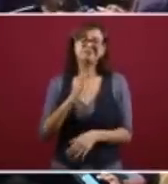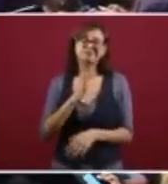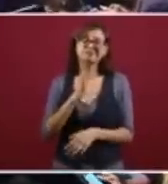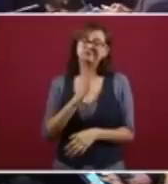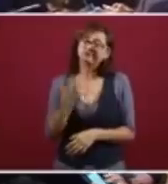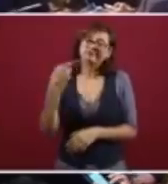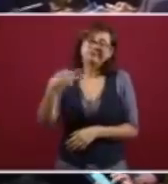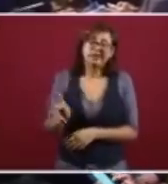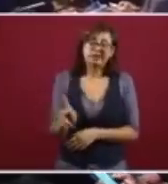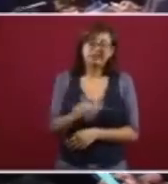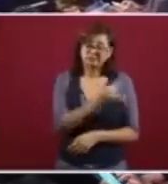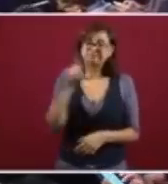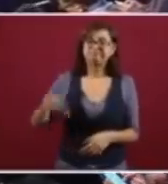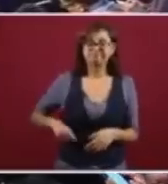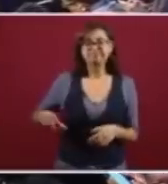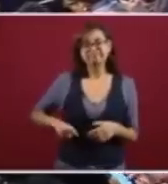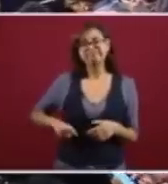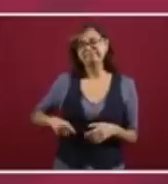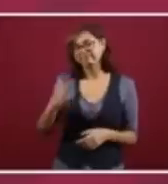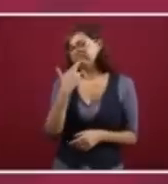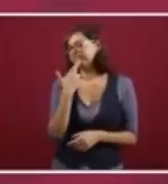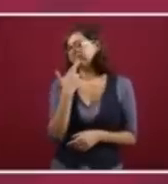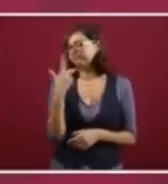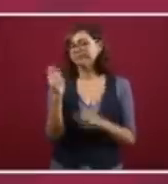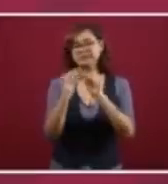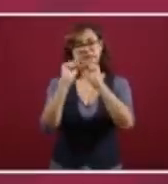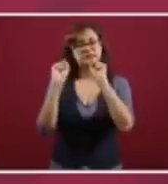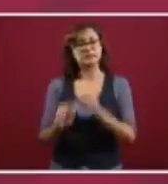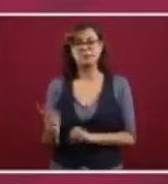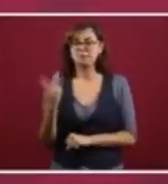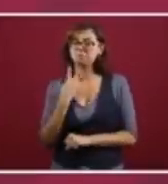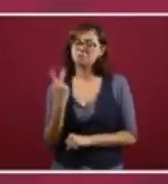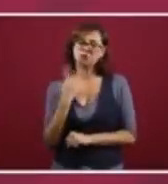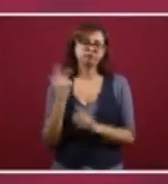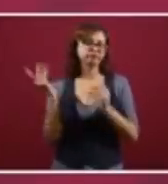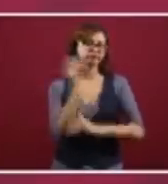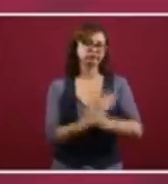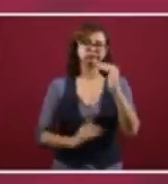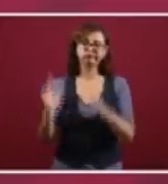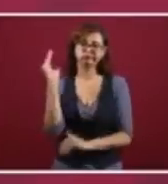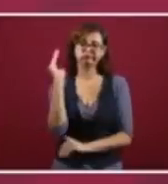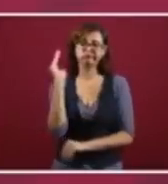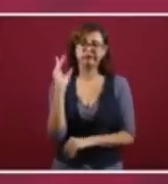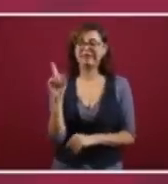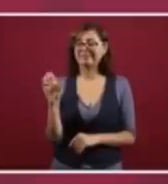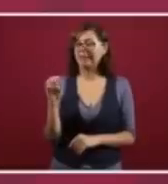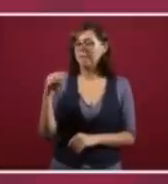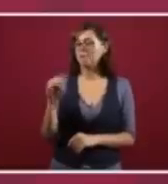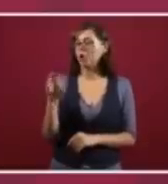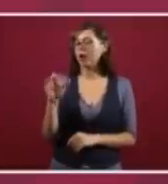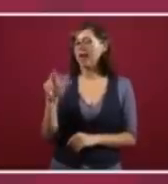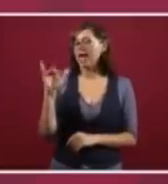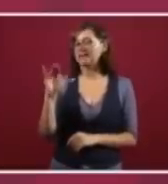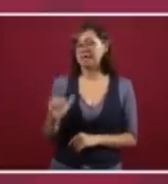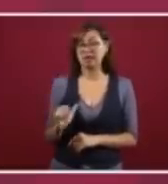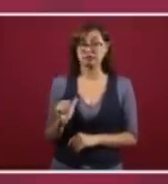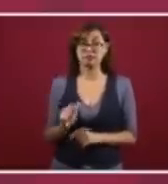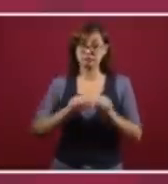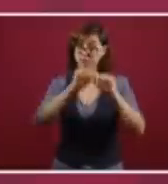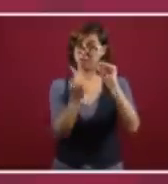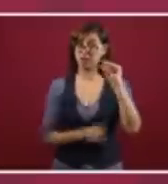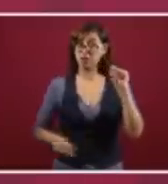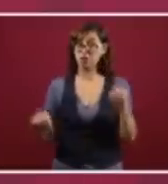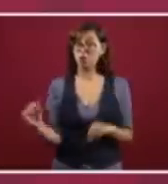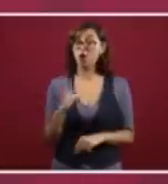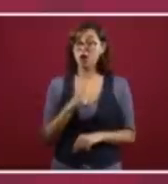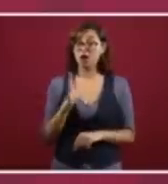mejor forma de gobierno, el mejor sistema político, el sistema democrático, que es el nuestro,